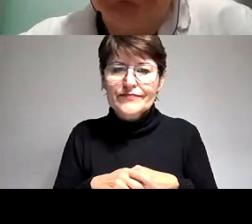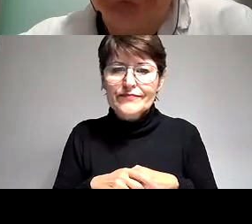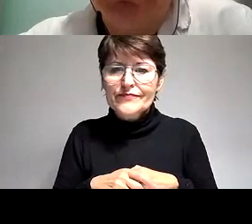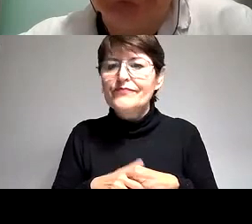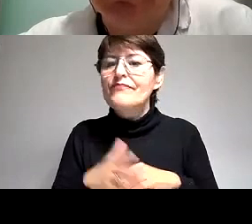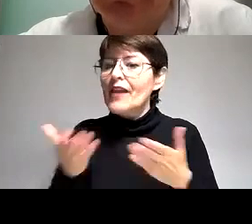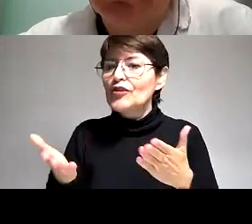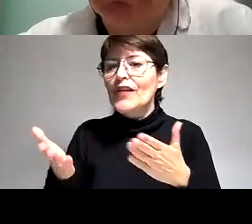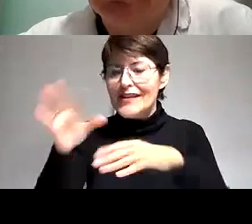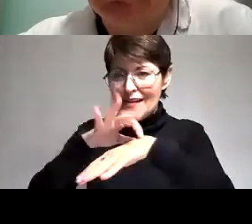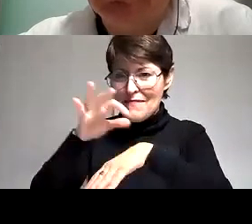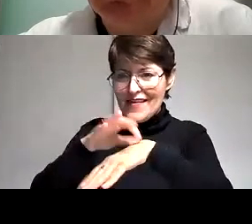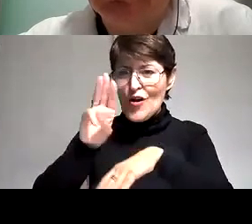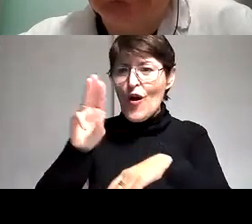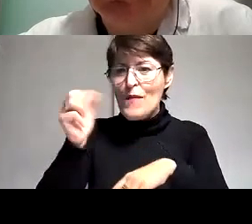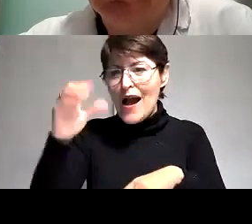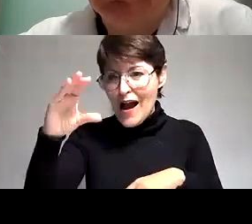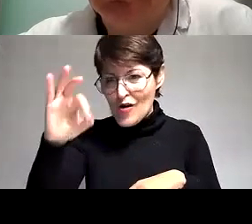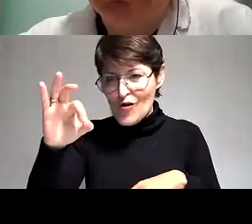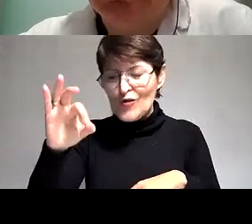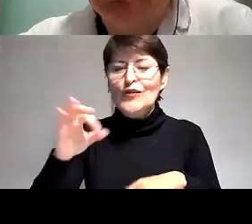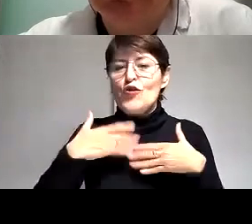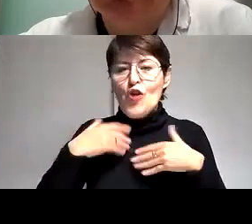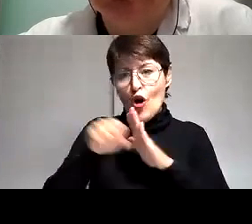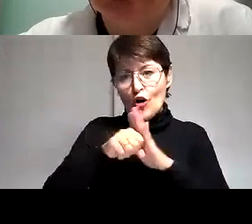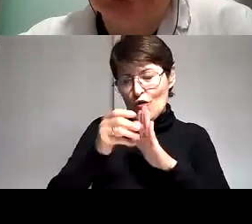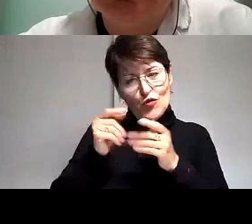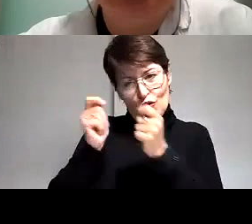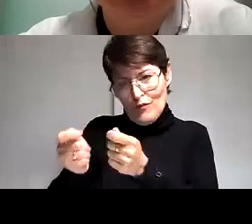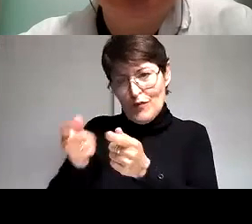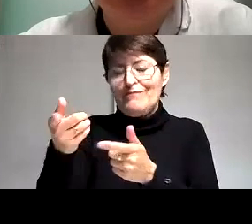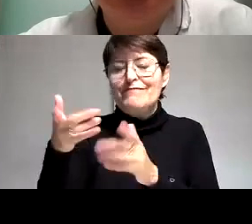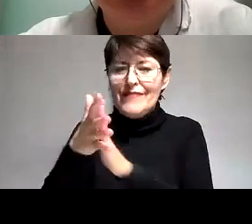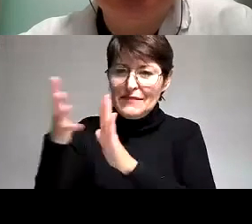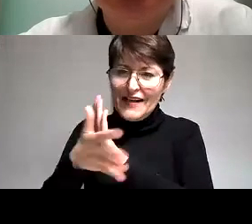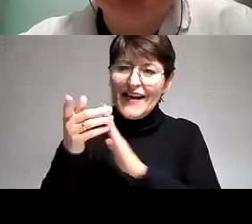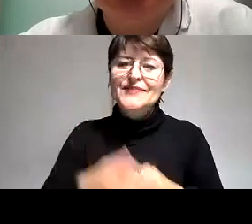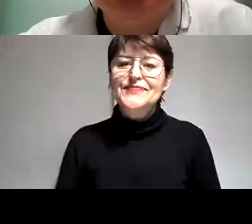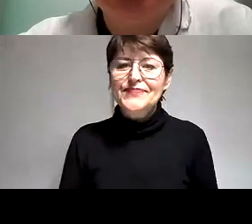Paco, para no enrollarme más, te dejo a ti la palabra, que nos cuentes